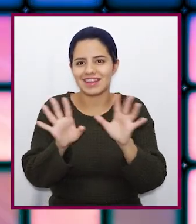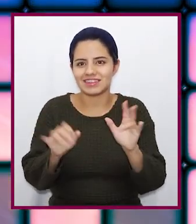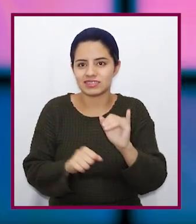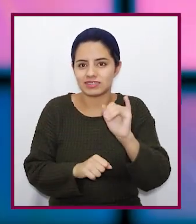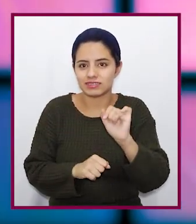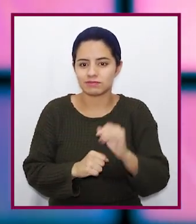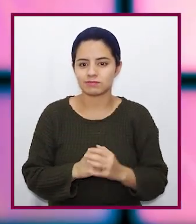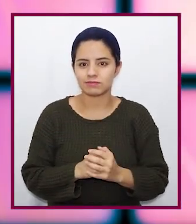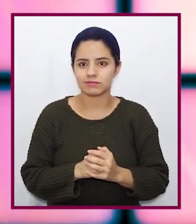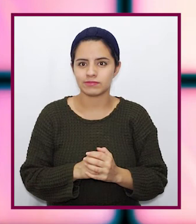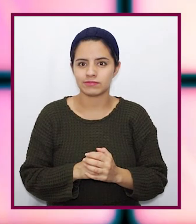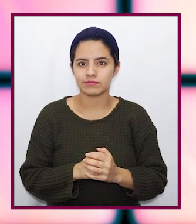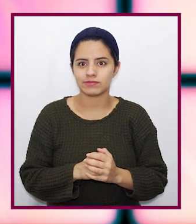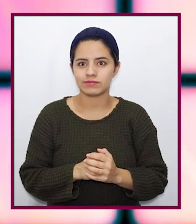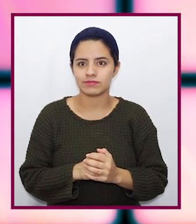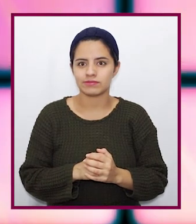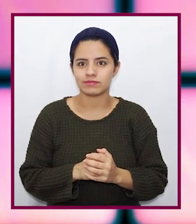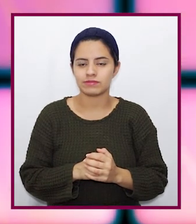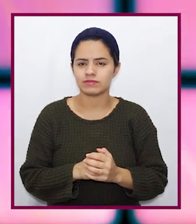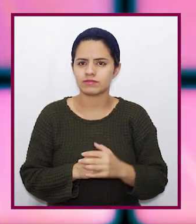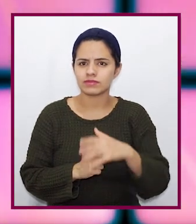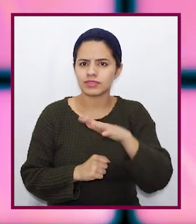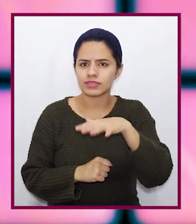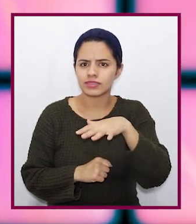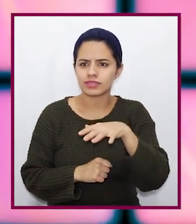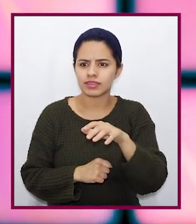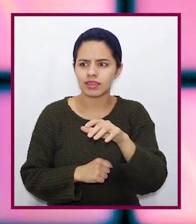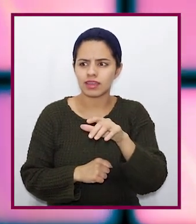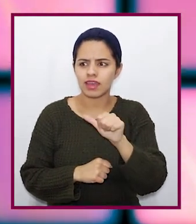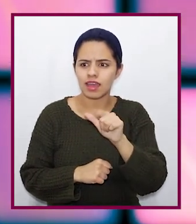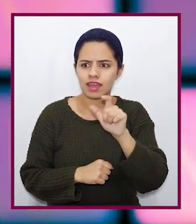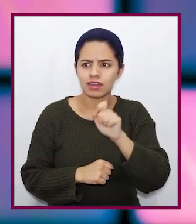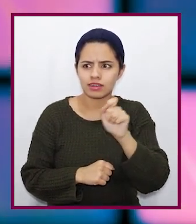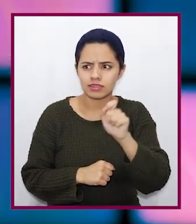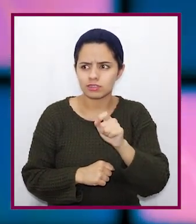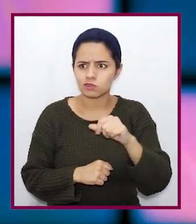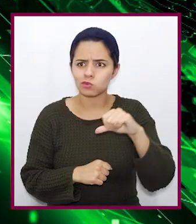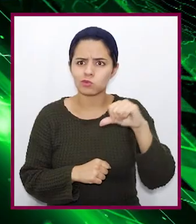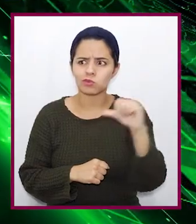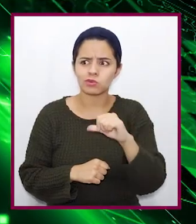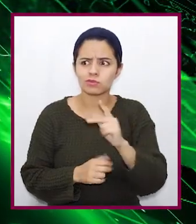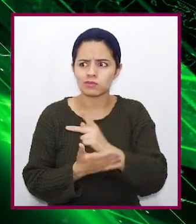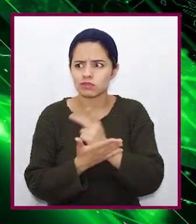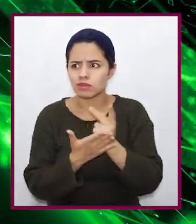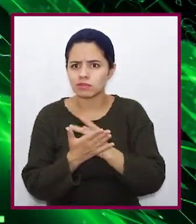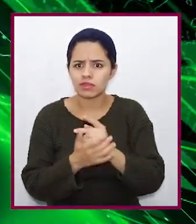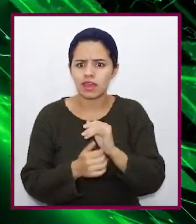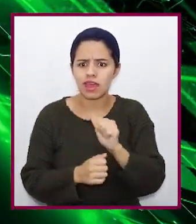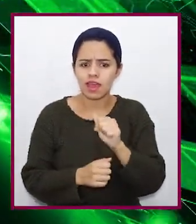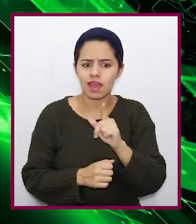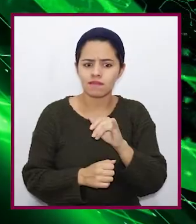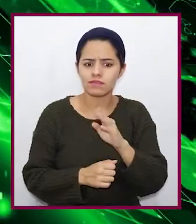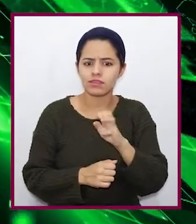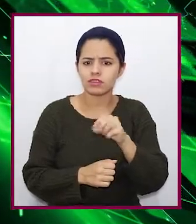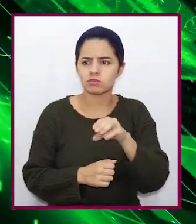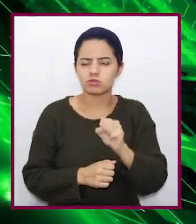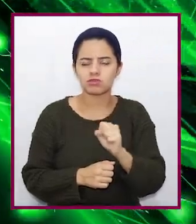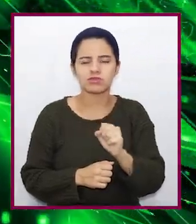niña! Psst. ¡Alex! ¿De qué vamos a tratar hoy el Avispos?